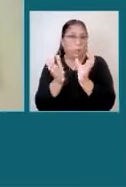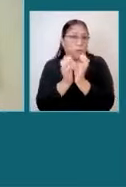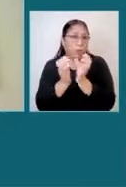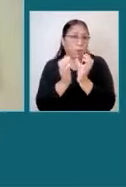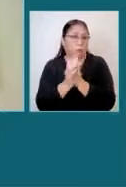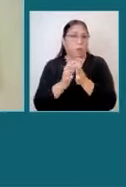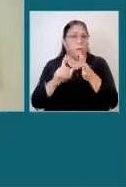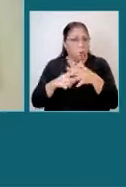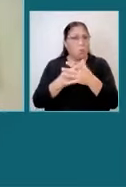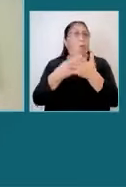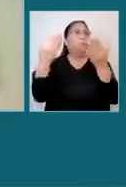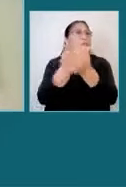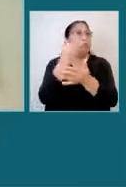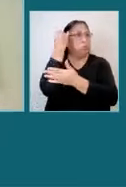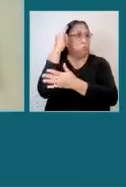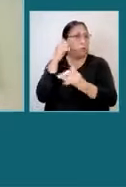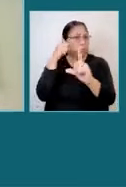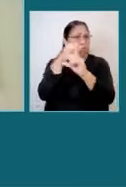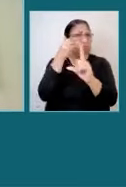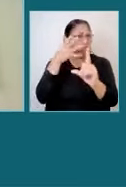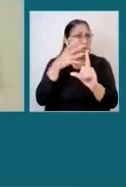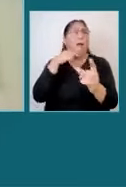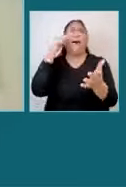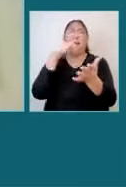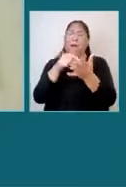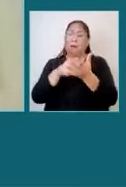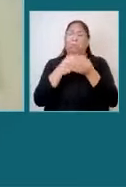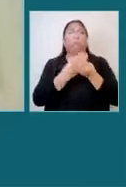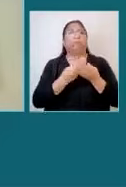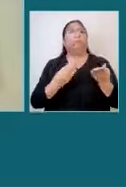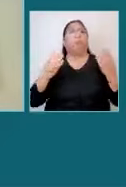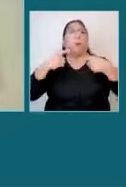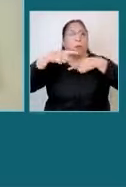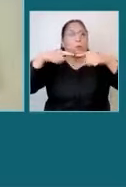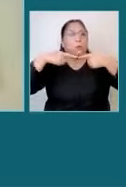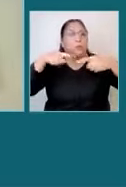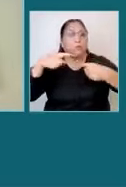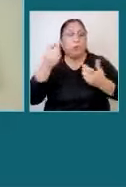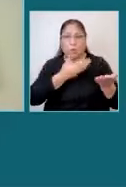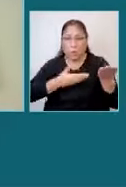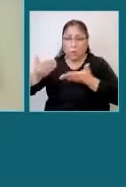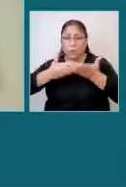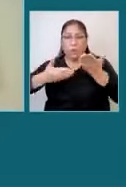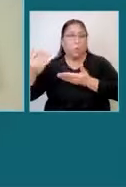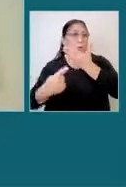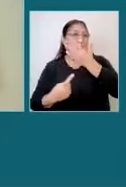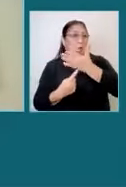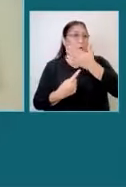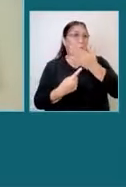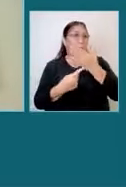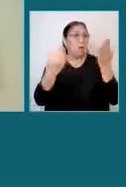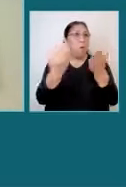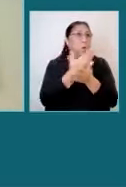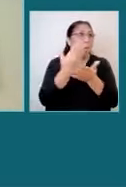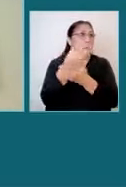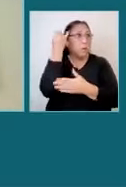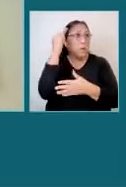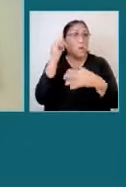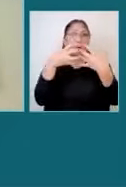los emprendimientos innovadores de alto impacto, a través de instrumentos para la difusión y transferencia tecnológica, la innovación